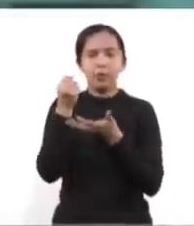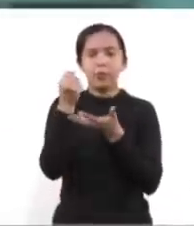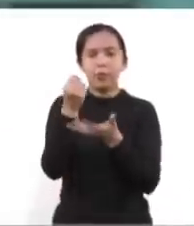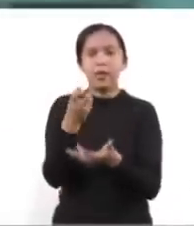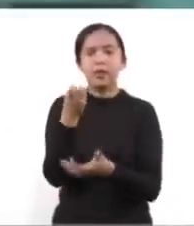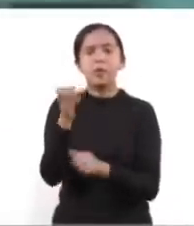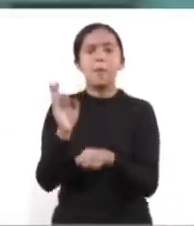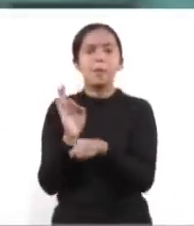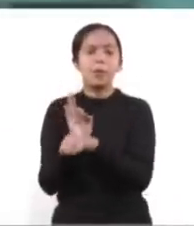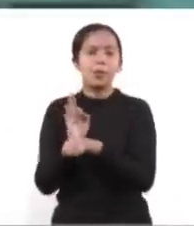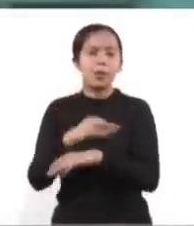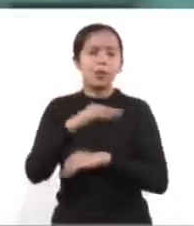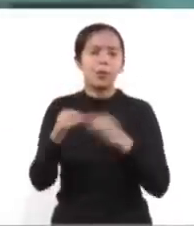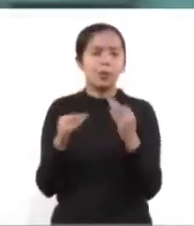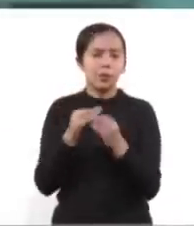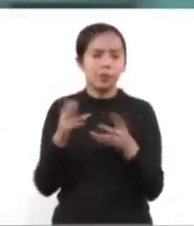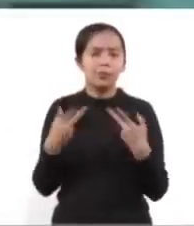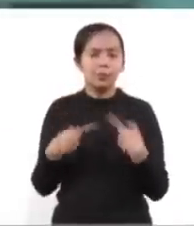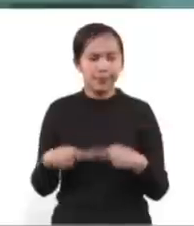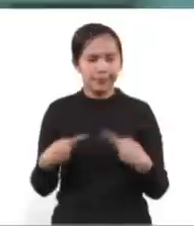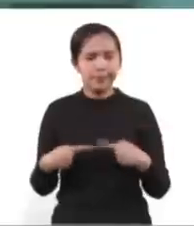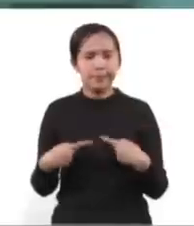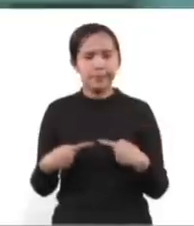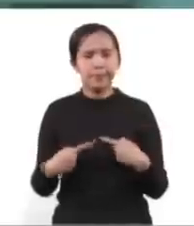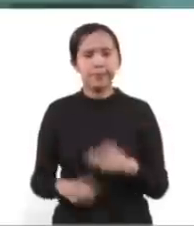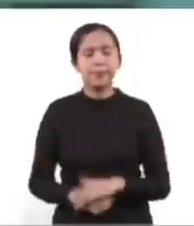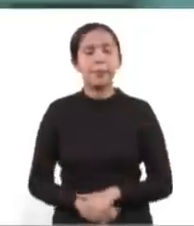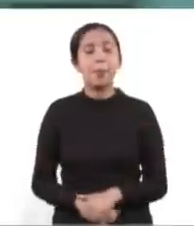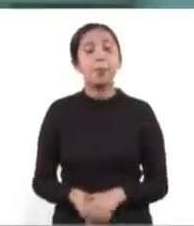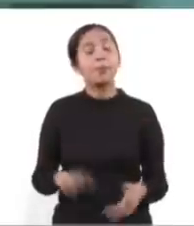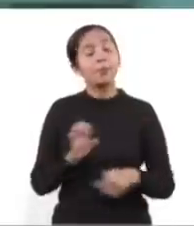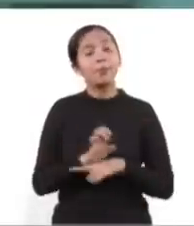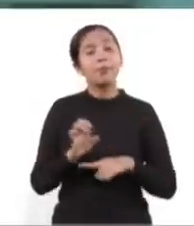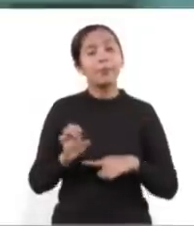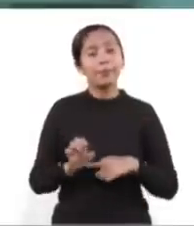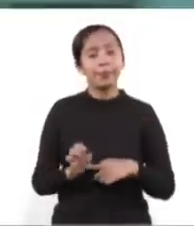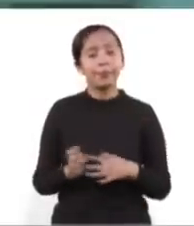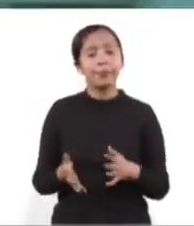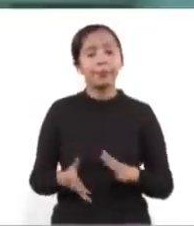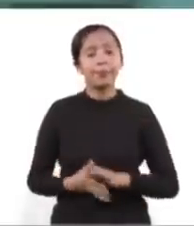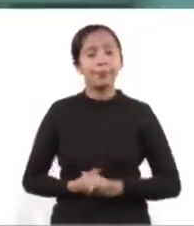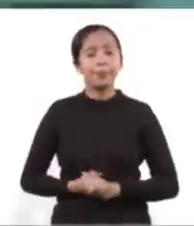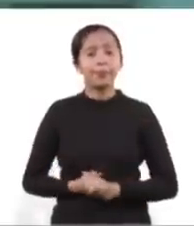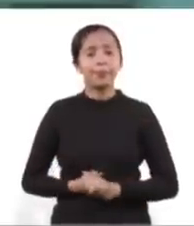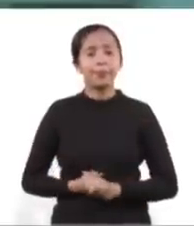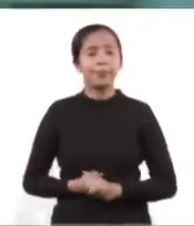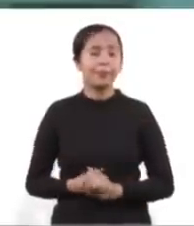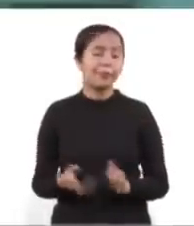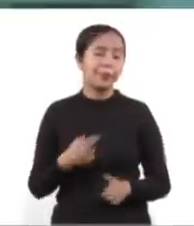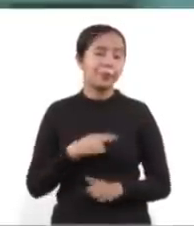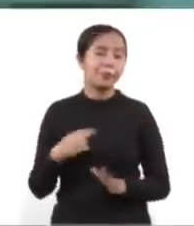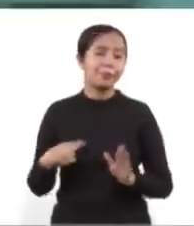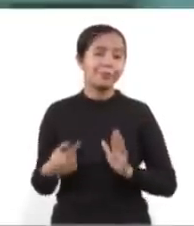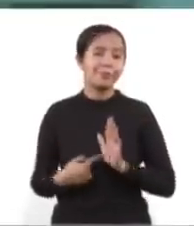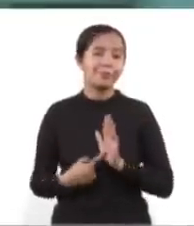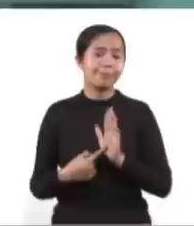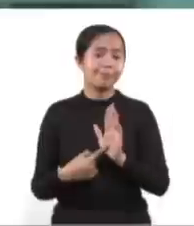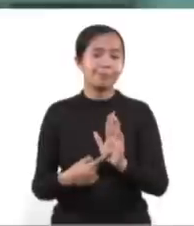el beneficio de la gente. Entonces, ahí está el en qué